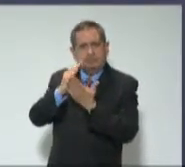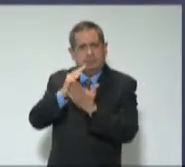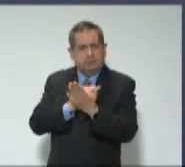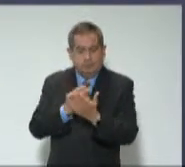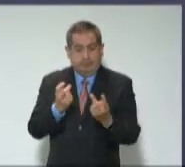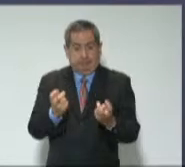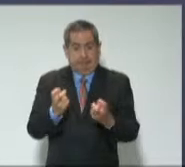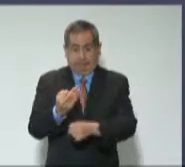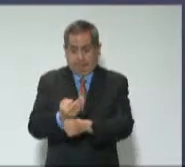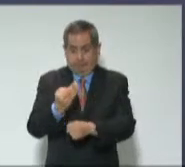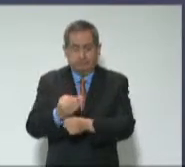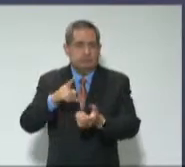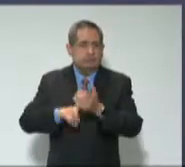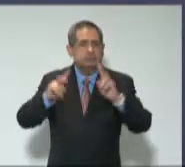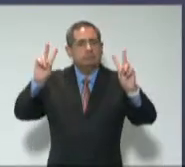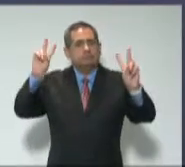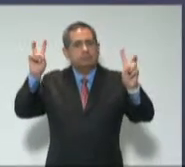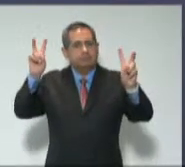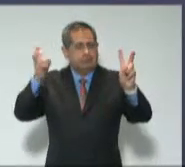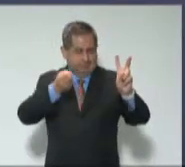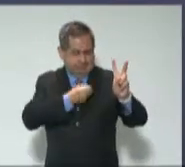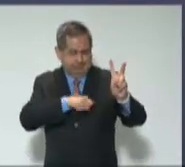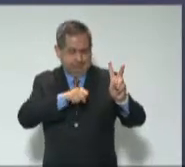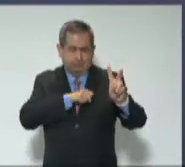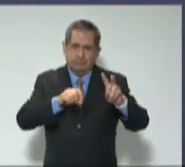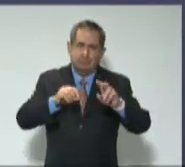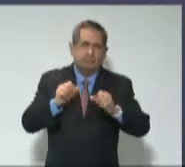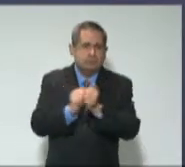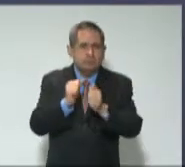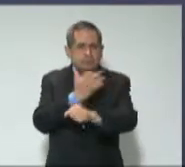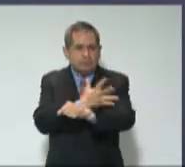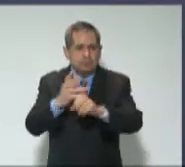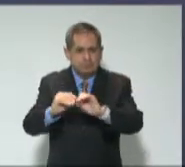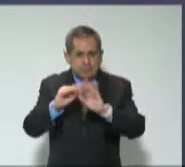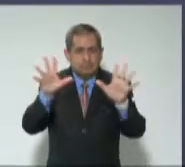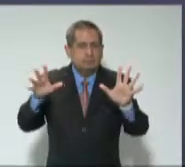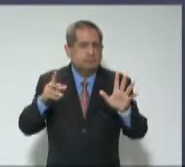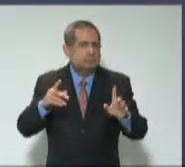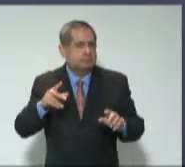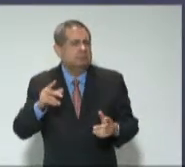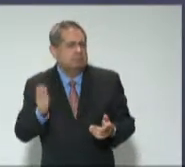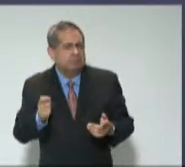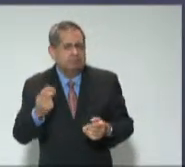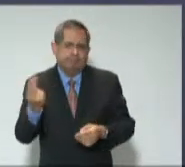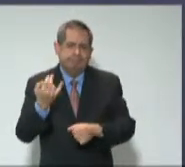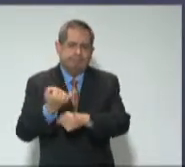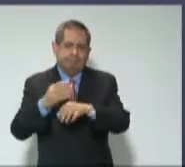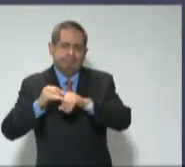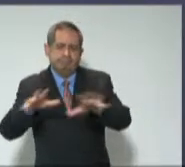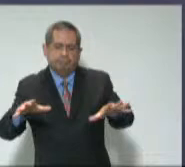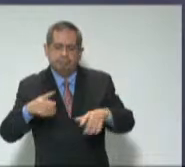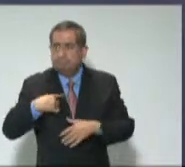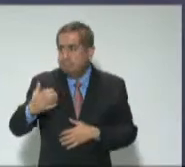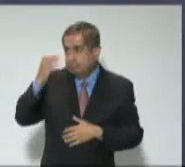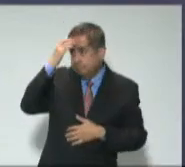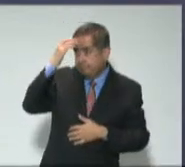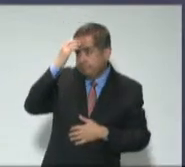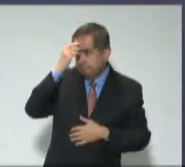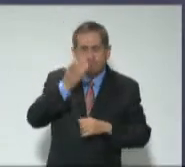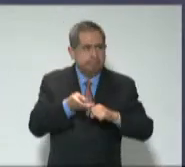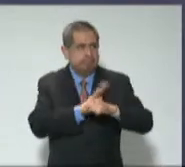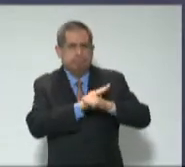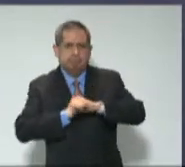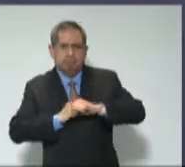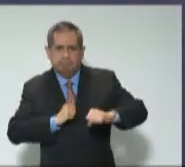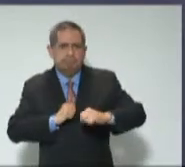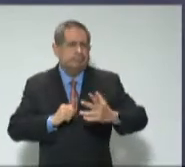a este ejercicio como salud pública y transparencia importancia de la información Pública para afrontar crisis sanitarias en